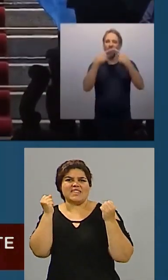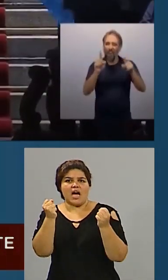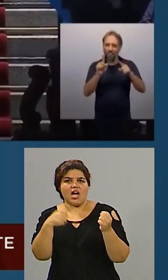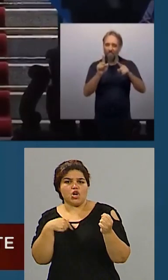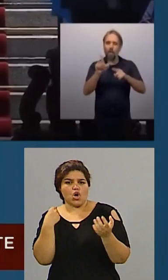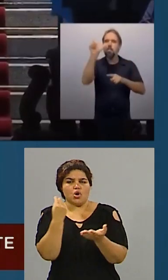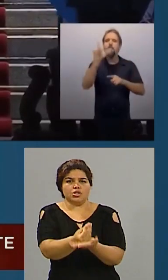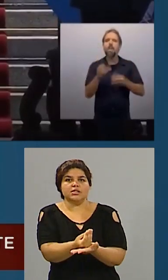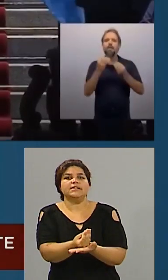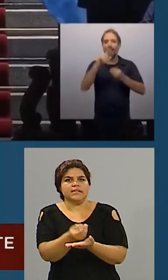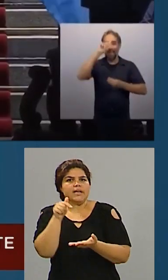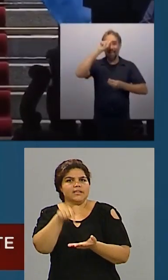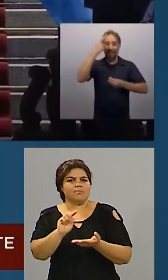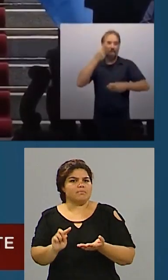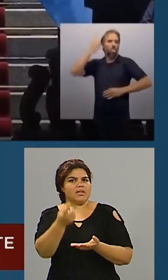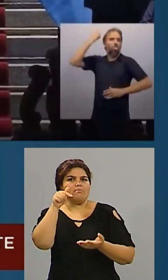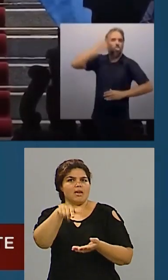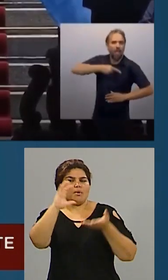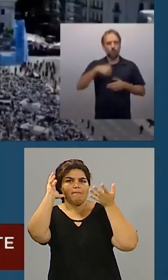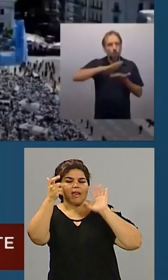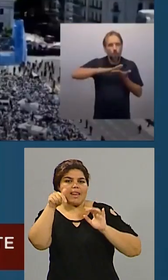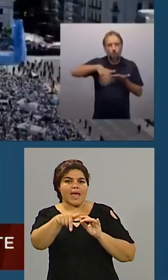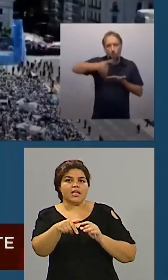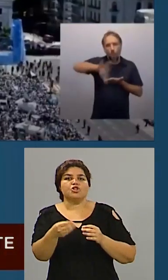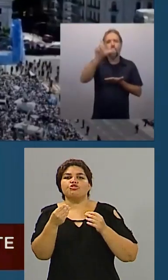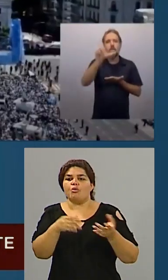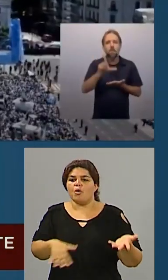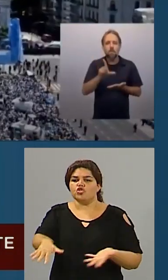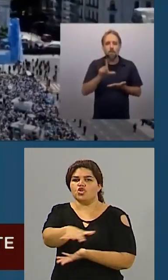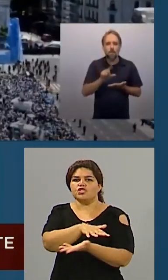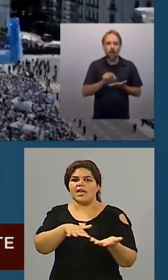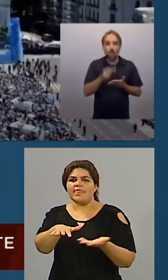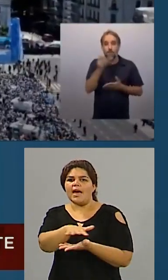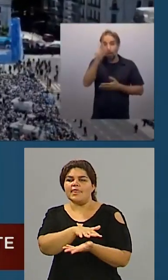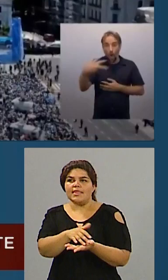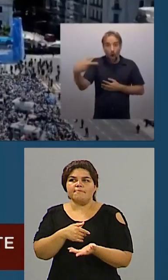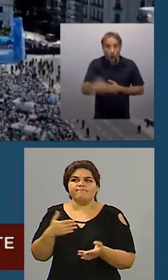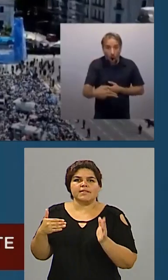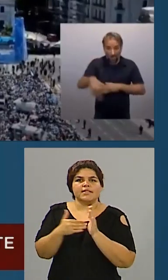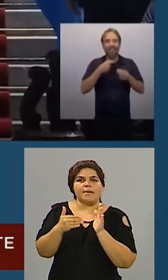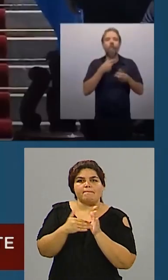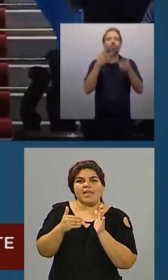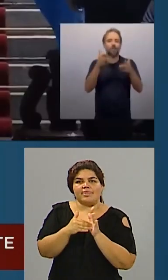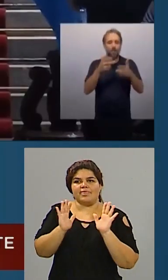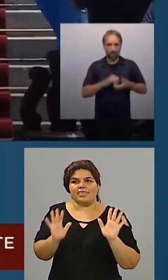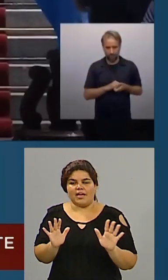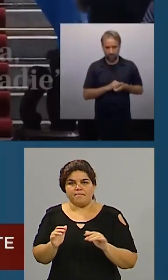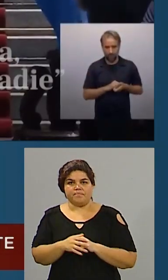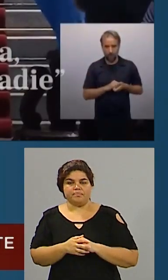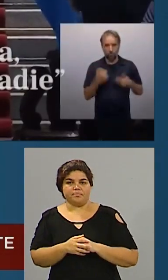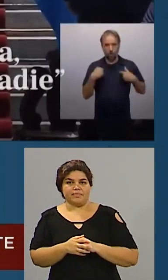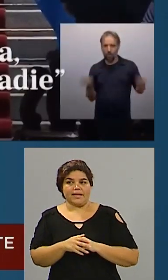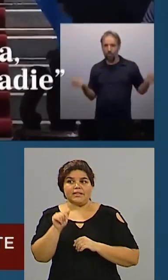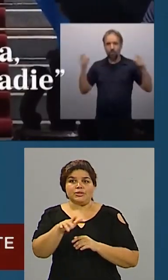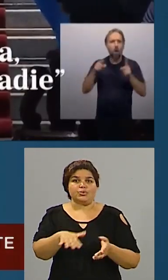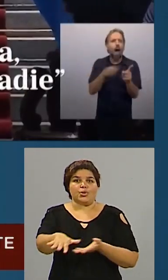la reacción que pueda tener la sociedad. La sociedad va a reaccionar cuando vea la destrucción de la riqueza, pero cuando